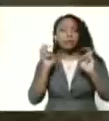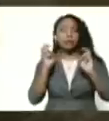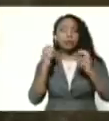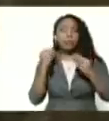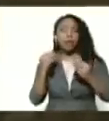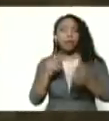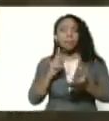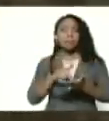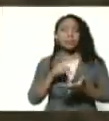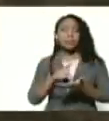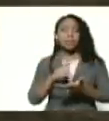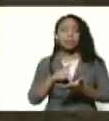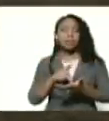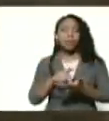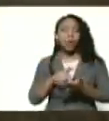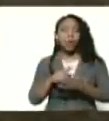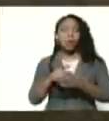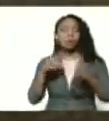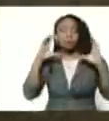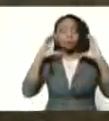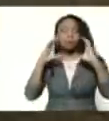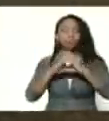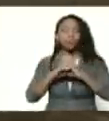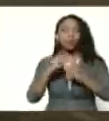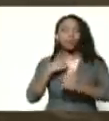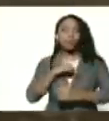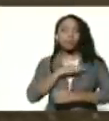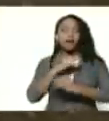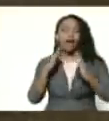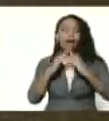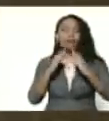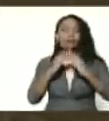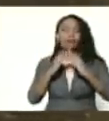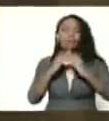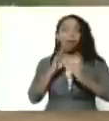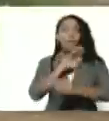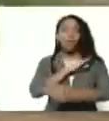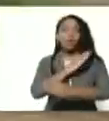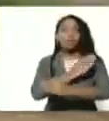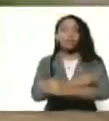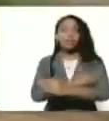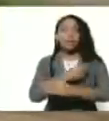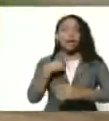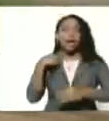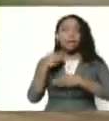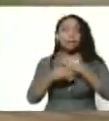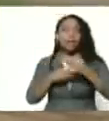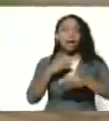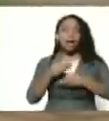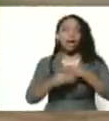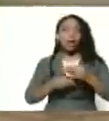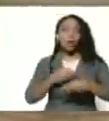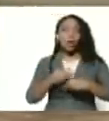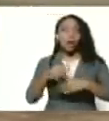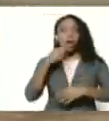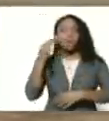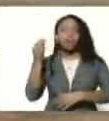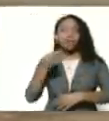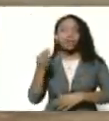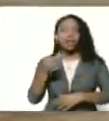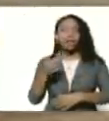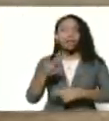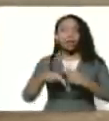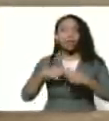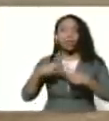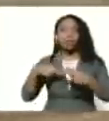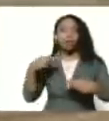el protagonismo enfático de nuestros hogares, para fortalecerlos, llevando de verdad la verdadera